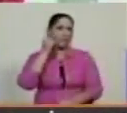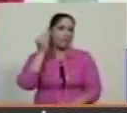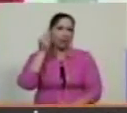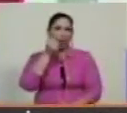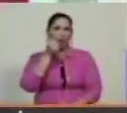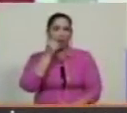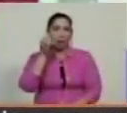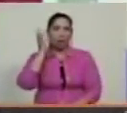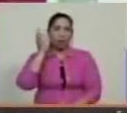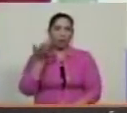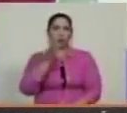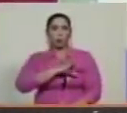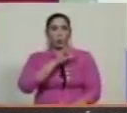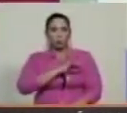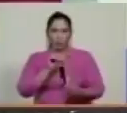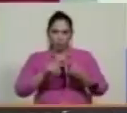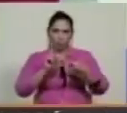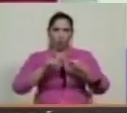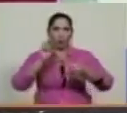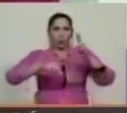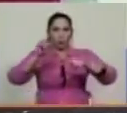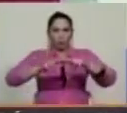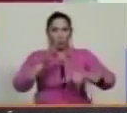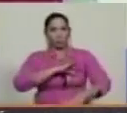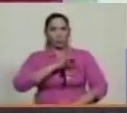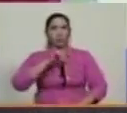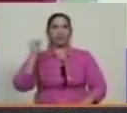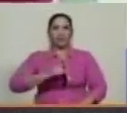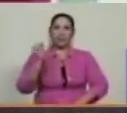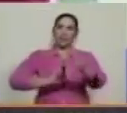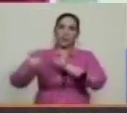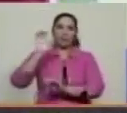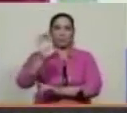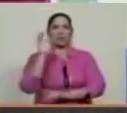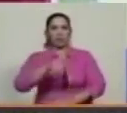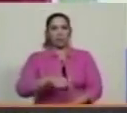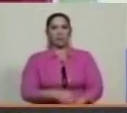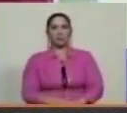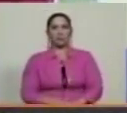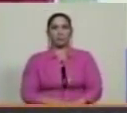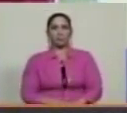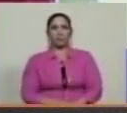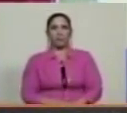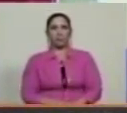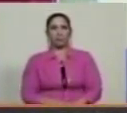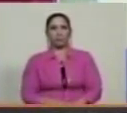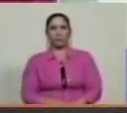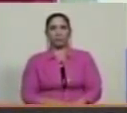Para lo social, para la construcción del socialismo, sí, pero para defender la patria también.